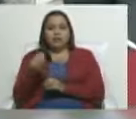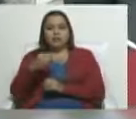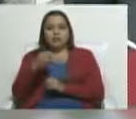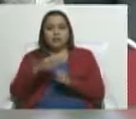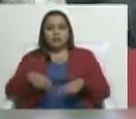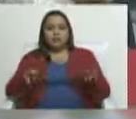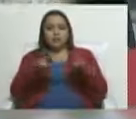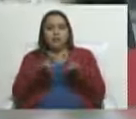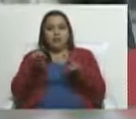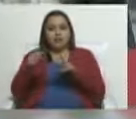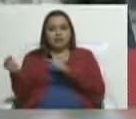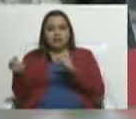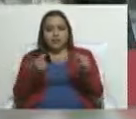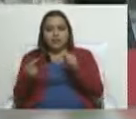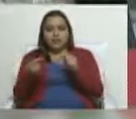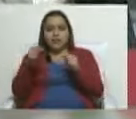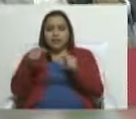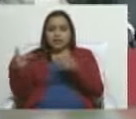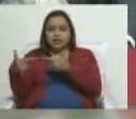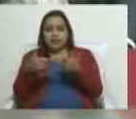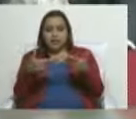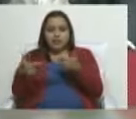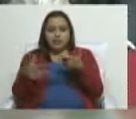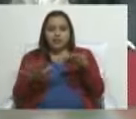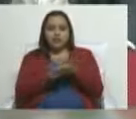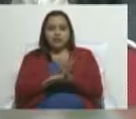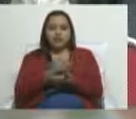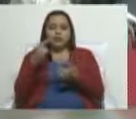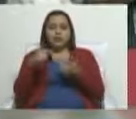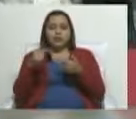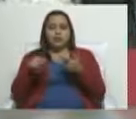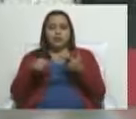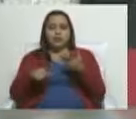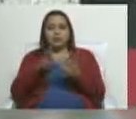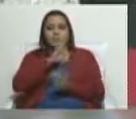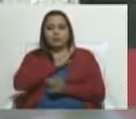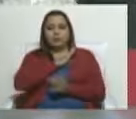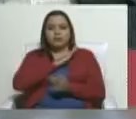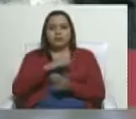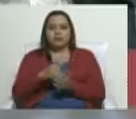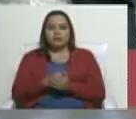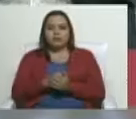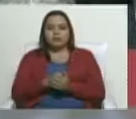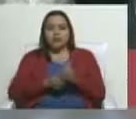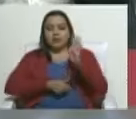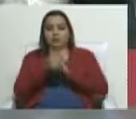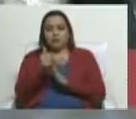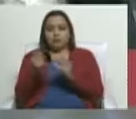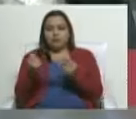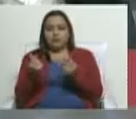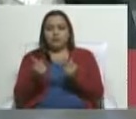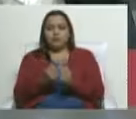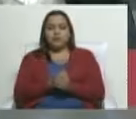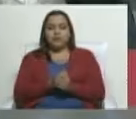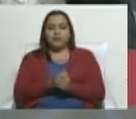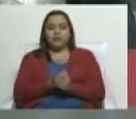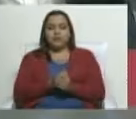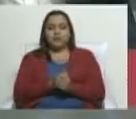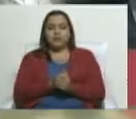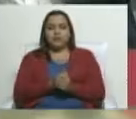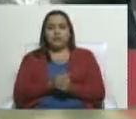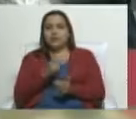es el gran debate. En ese debate de apropiación de los recursos excedentes de las mayores riquezas, entonces yo debo evitar